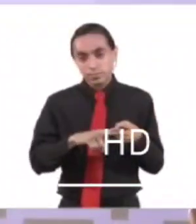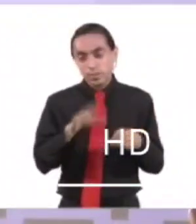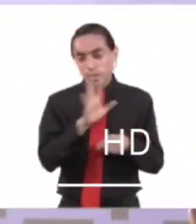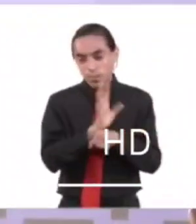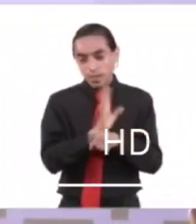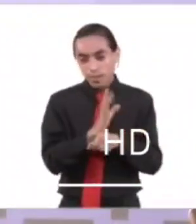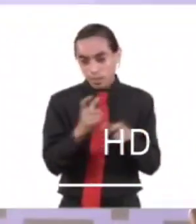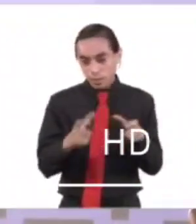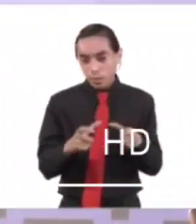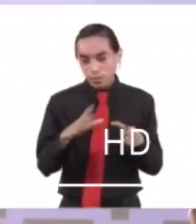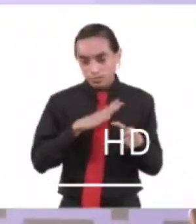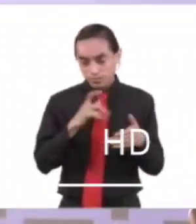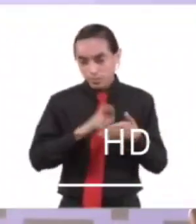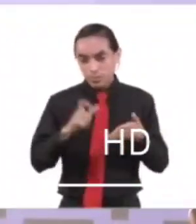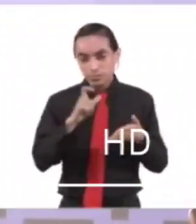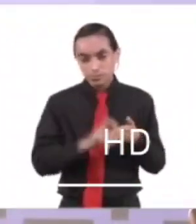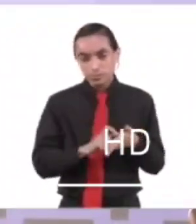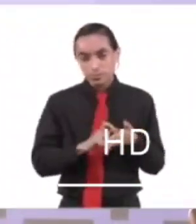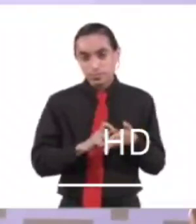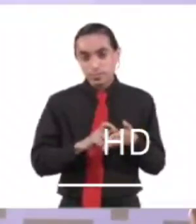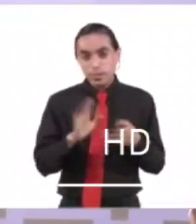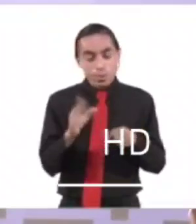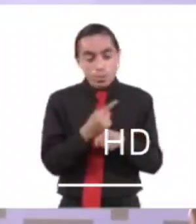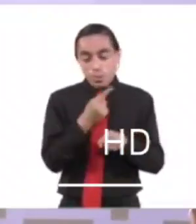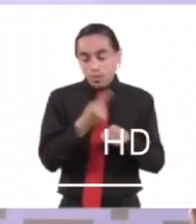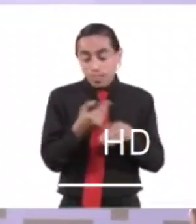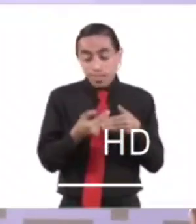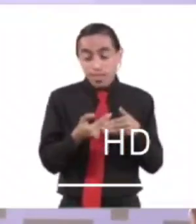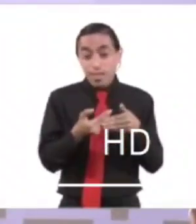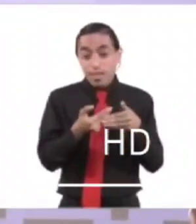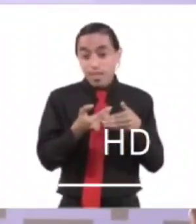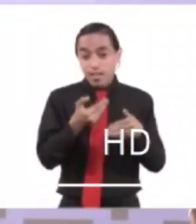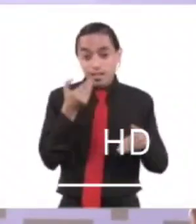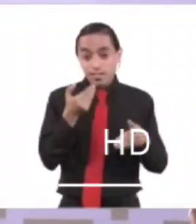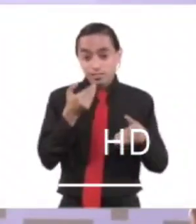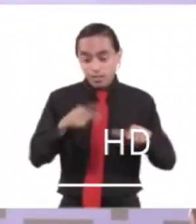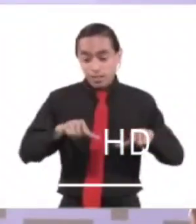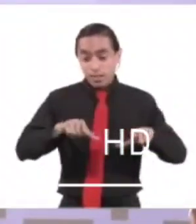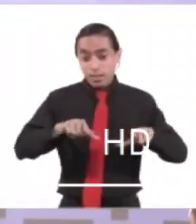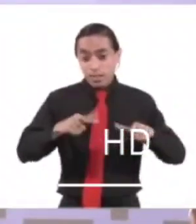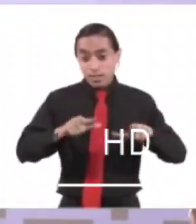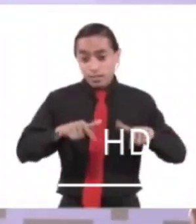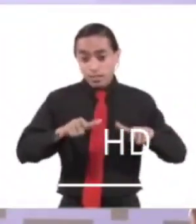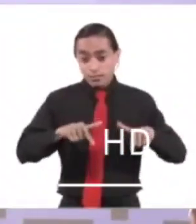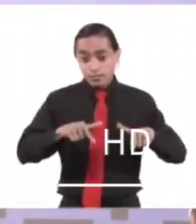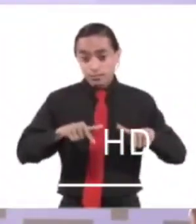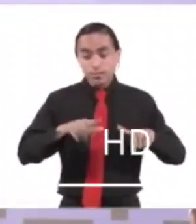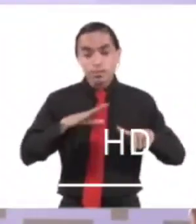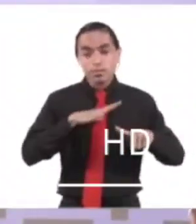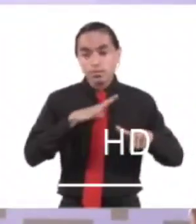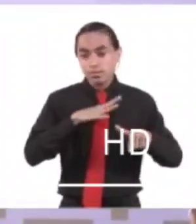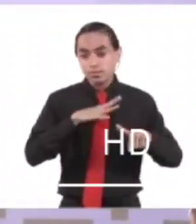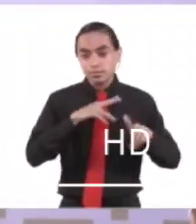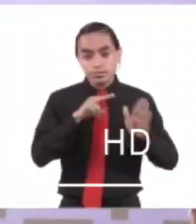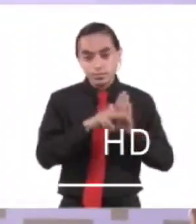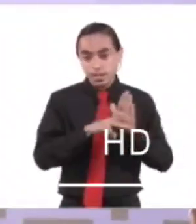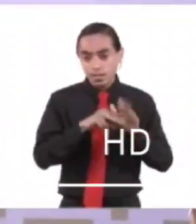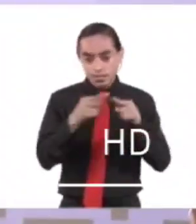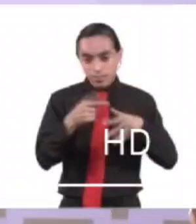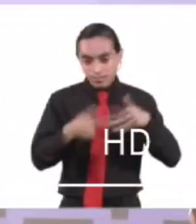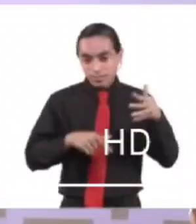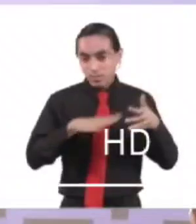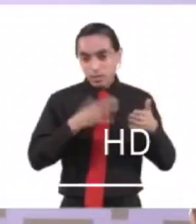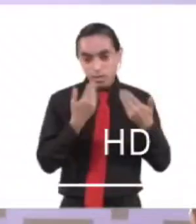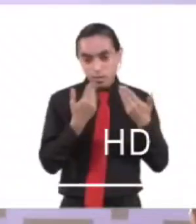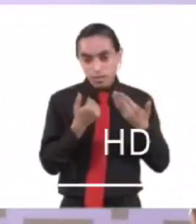que a veces era la única manera no existían las plataformas, y la única manera de obtener y ver películas que no estaban en el circuito